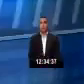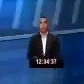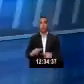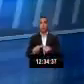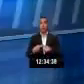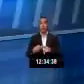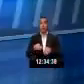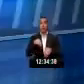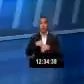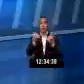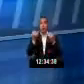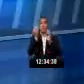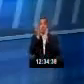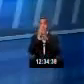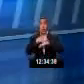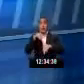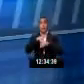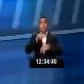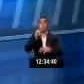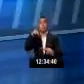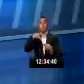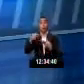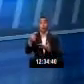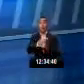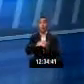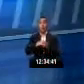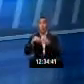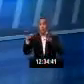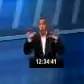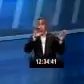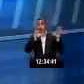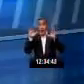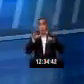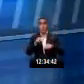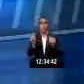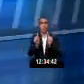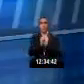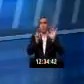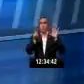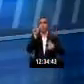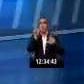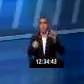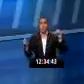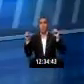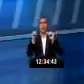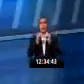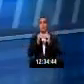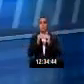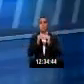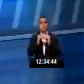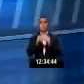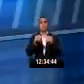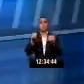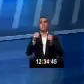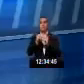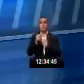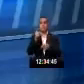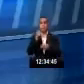Y mientras tanto, esta madrugada, también el prefecto del Guayas, Carlos Luis Morales, junto a 7 personas más, recibieron